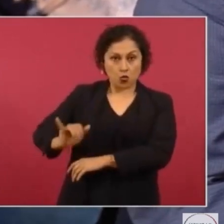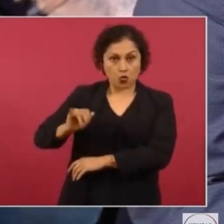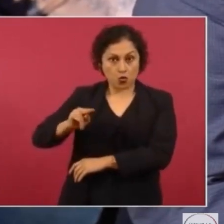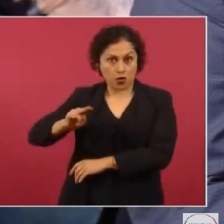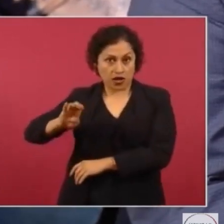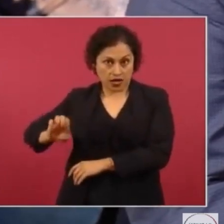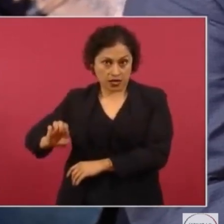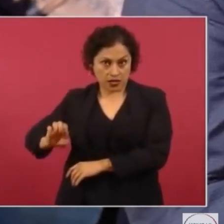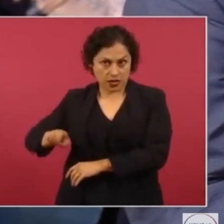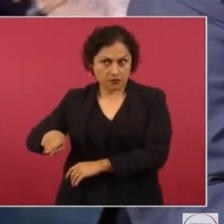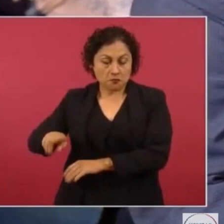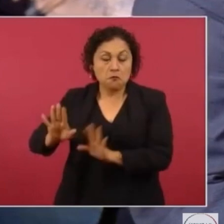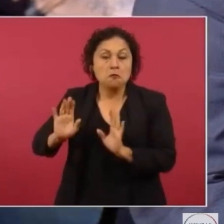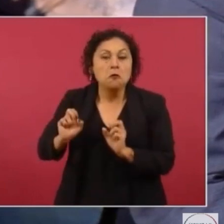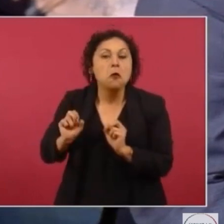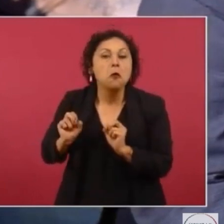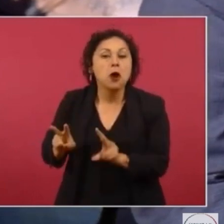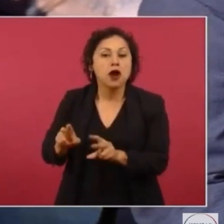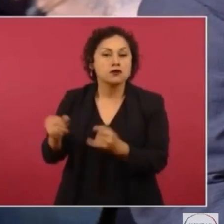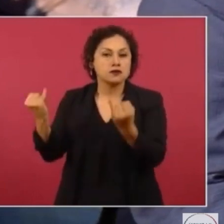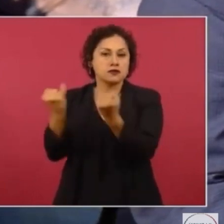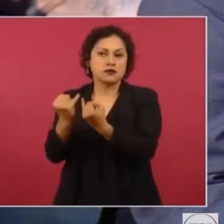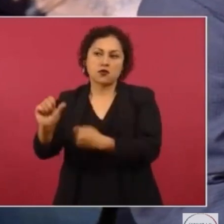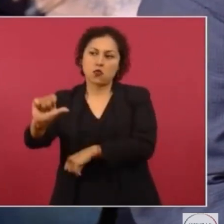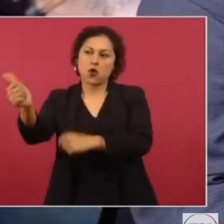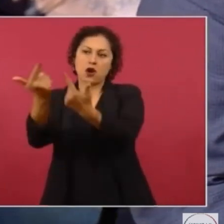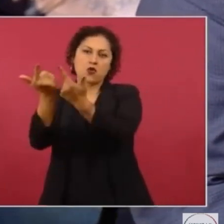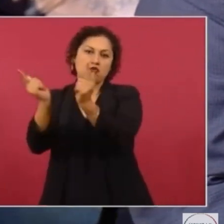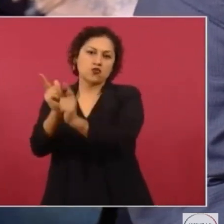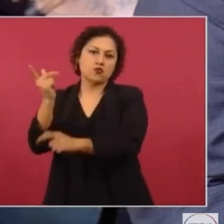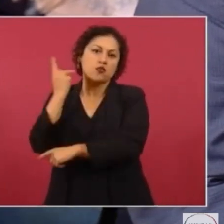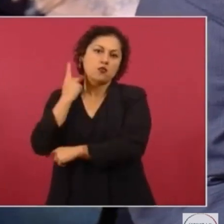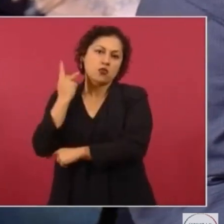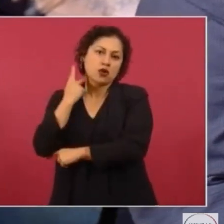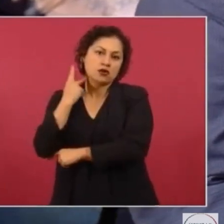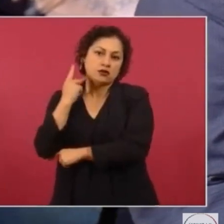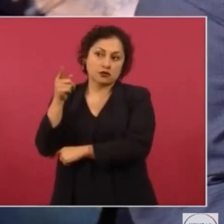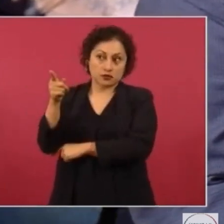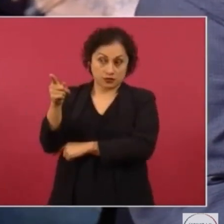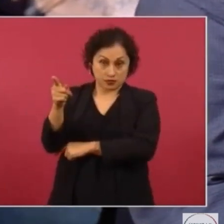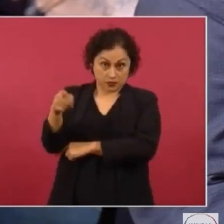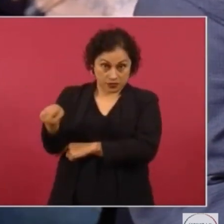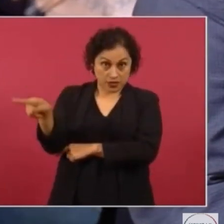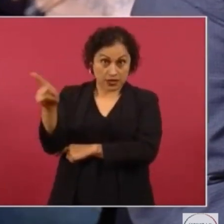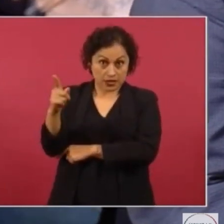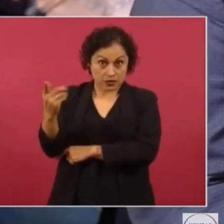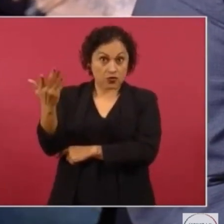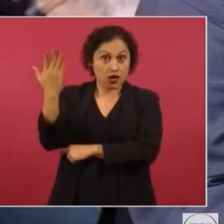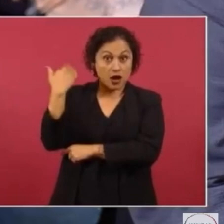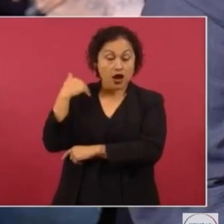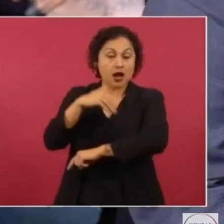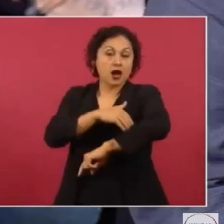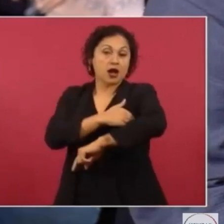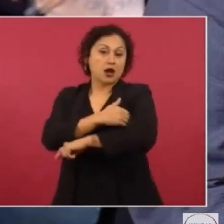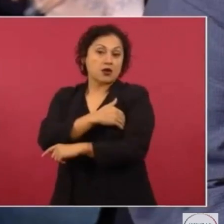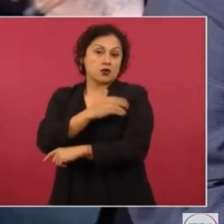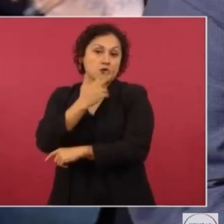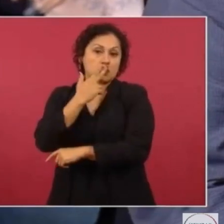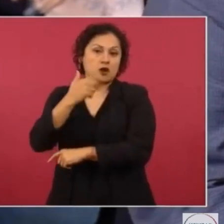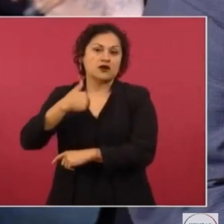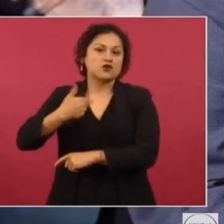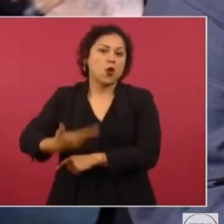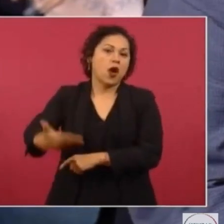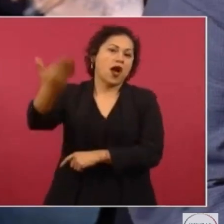También los hay en los partidos políticos. Los partidos políticos van a guardar dinero, se lo dije desde hace ya mucho tiempo, se